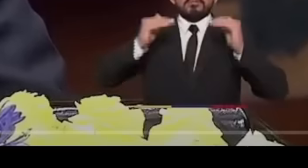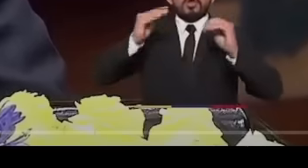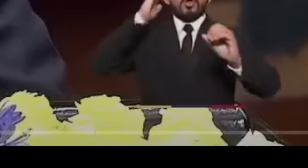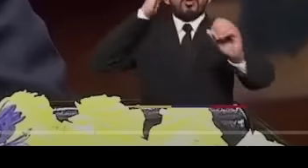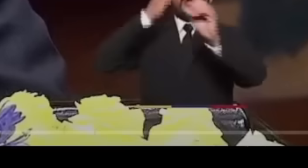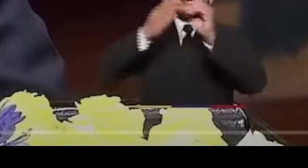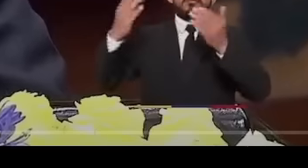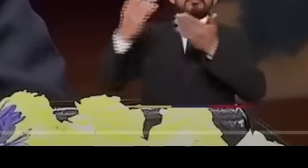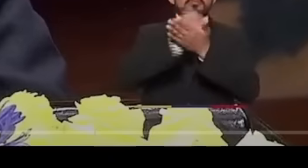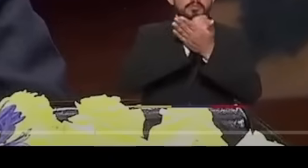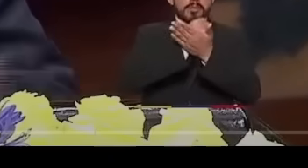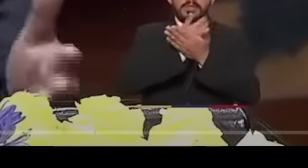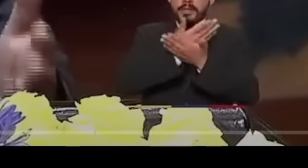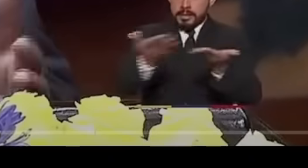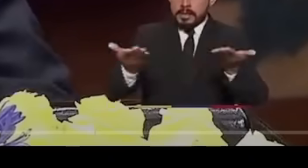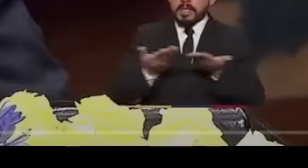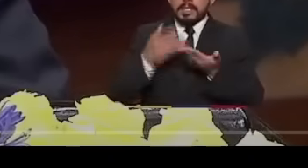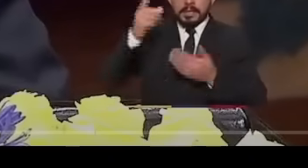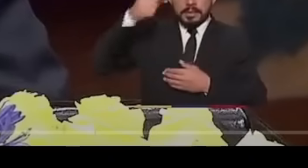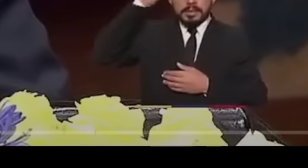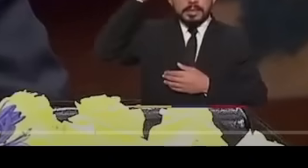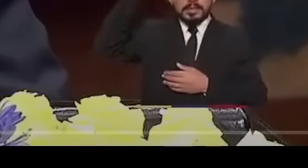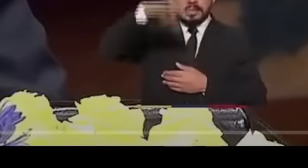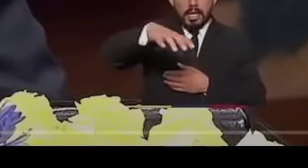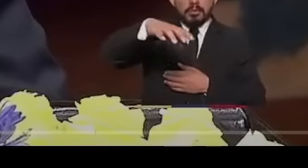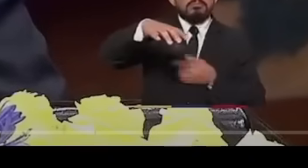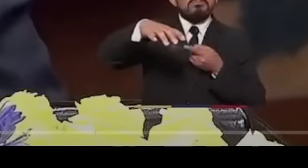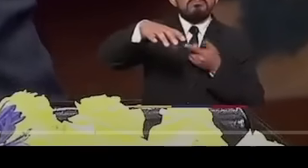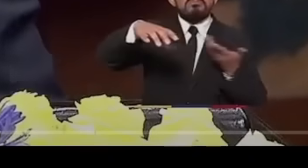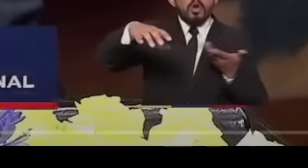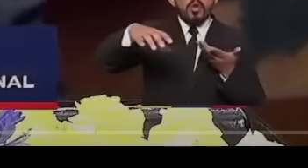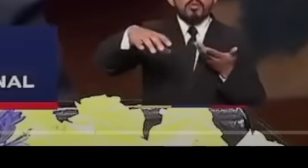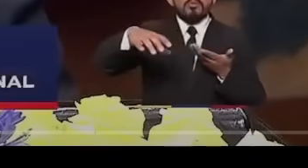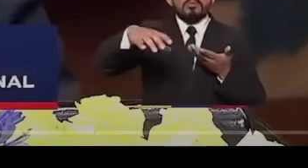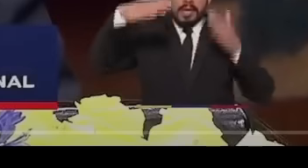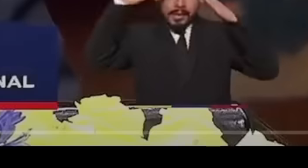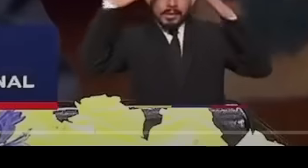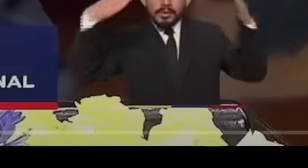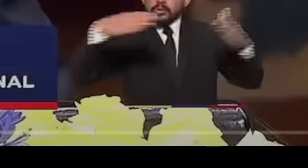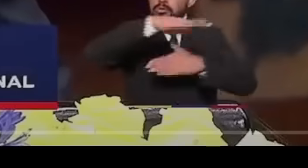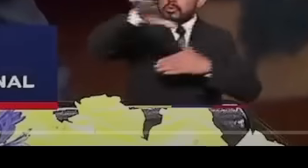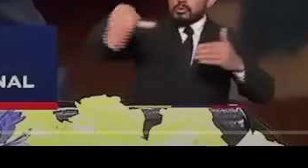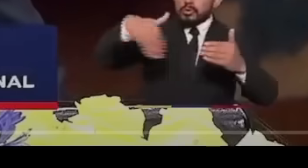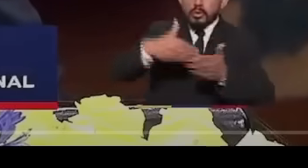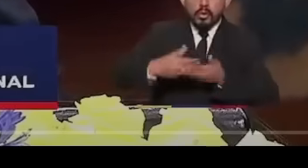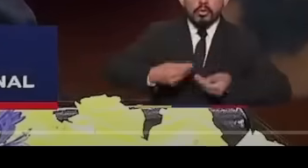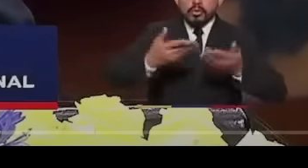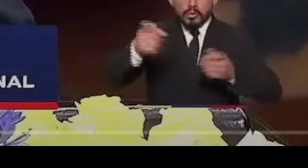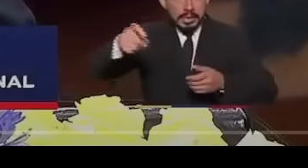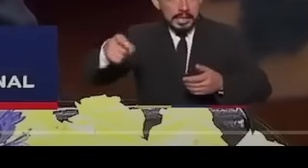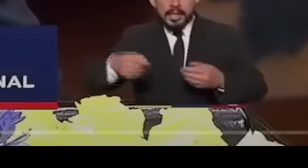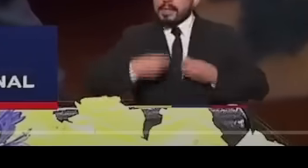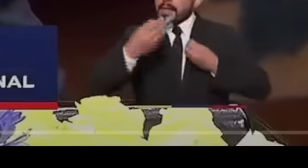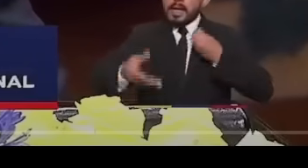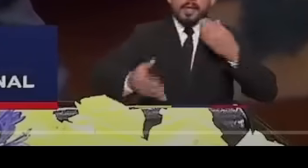que justifican la existencia del Estado, que no es más que satisfacer todas las necesidades fundamentales de sus ciudadanos.